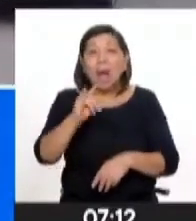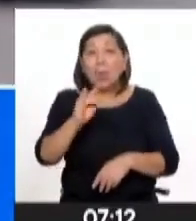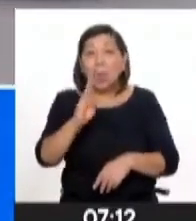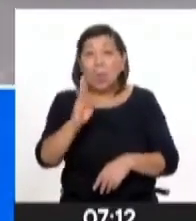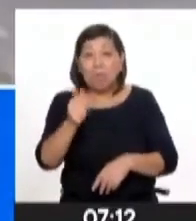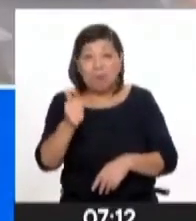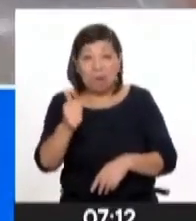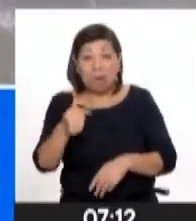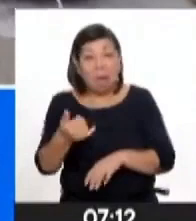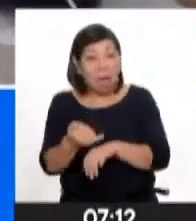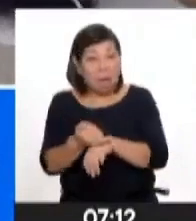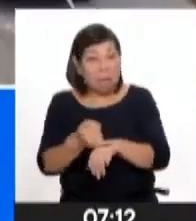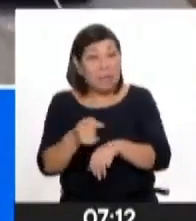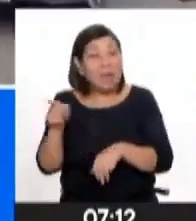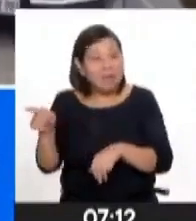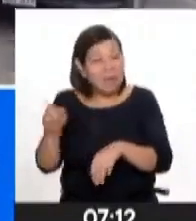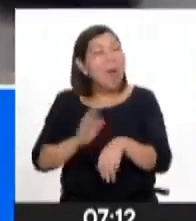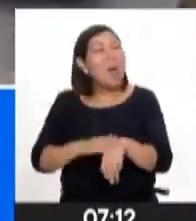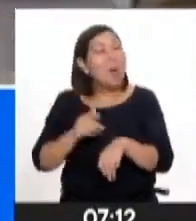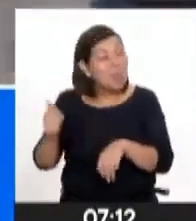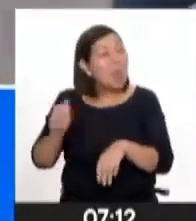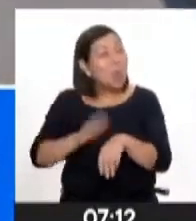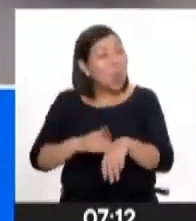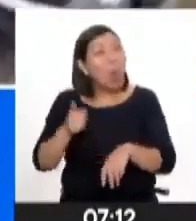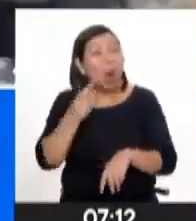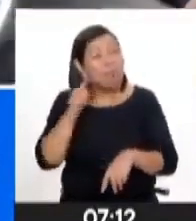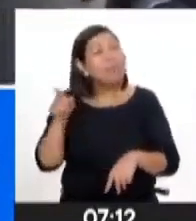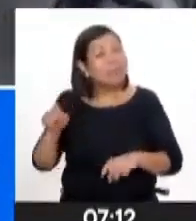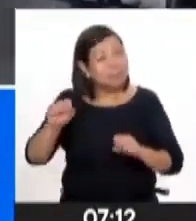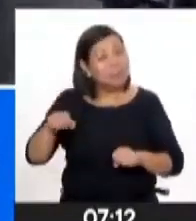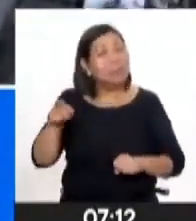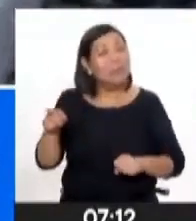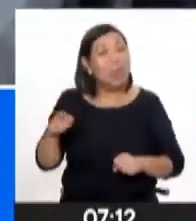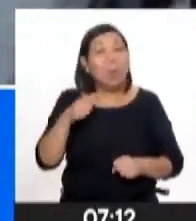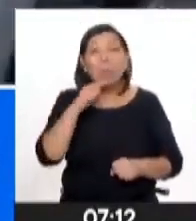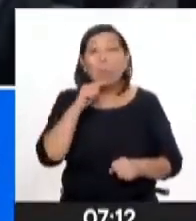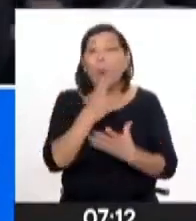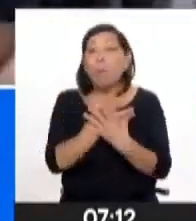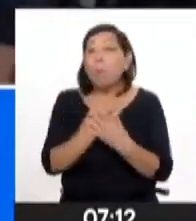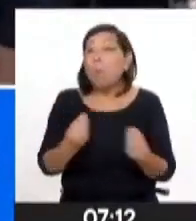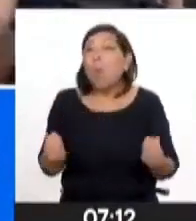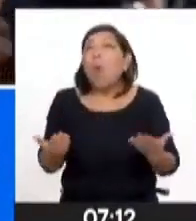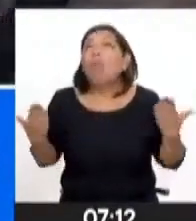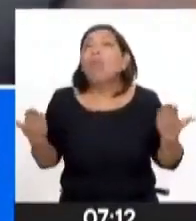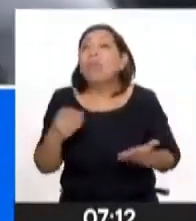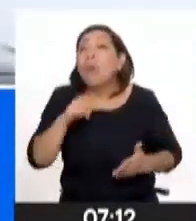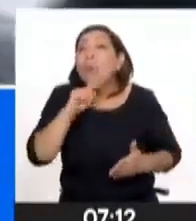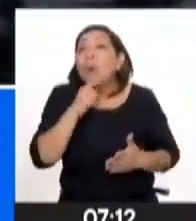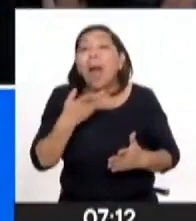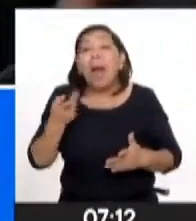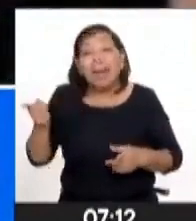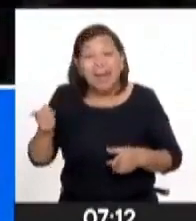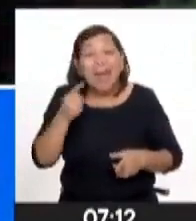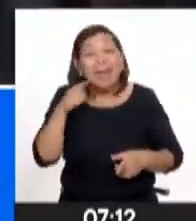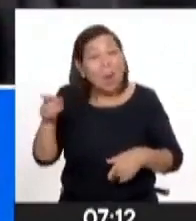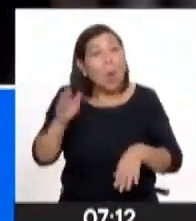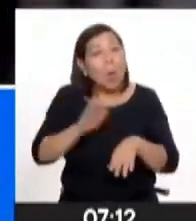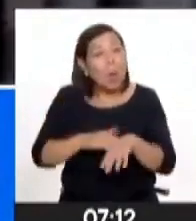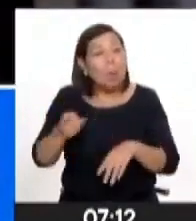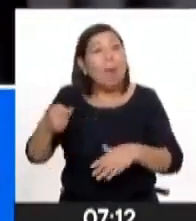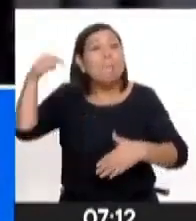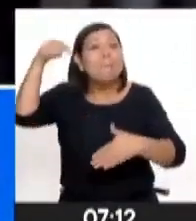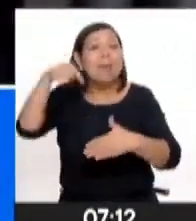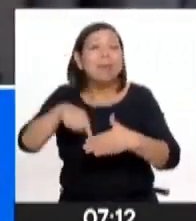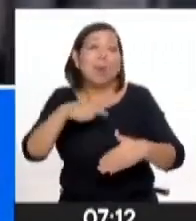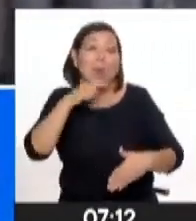llegó alrededor de las 7 a.m. para ser extraditado después de varias disputas legales para su transferencia temporal. La orden fue